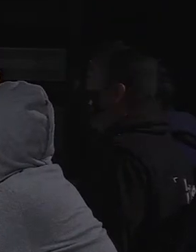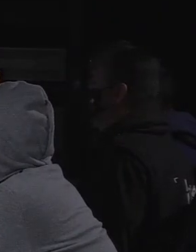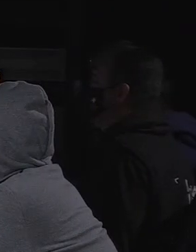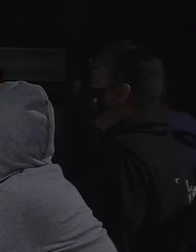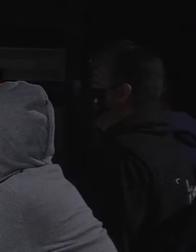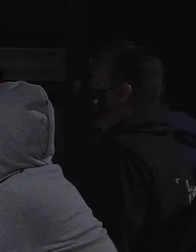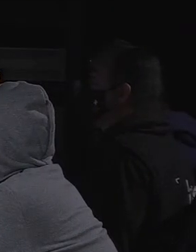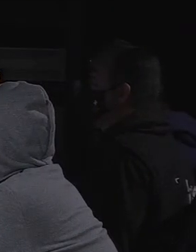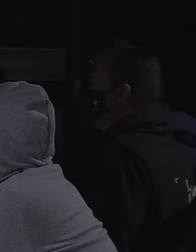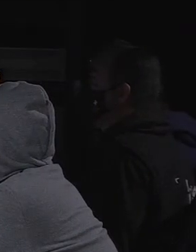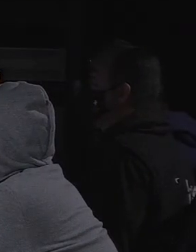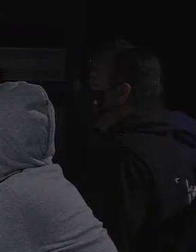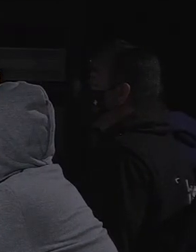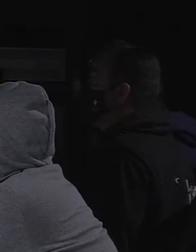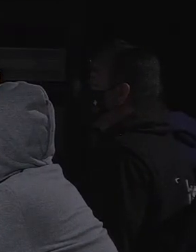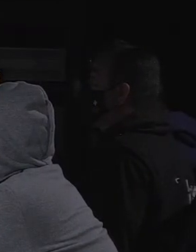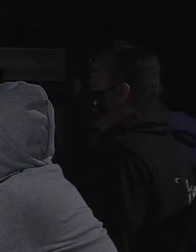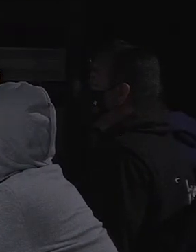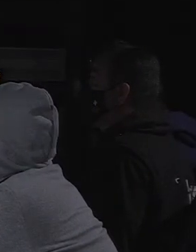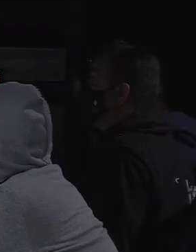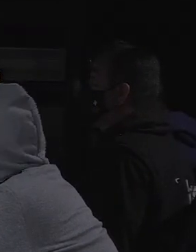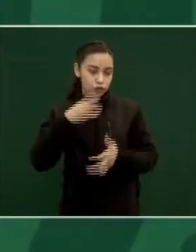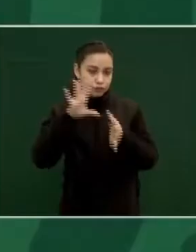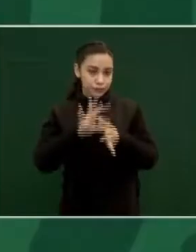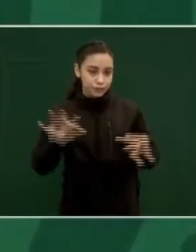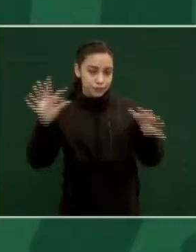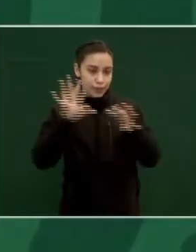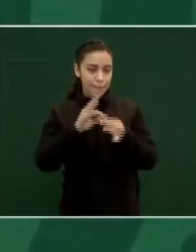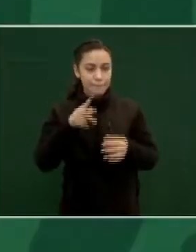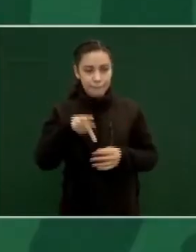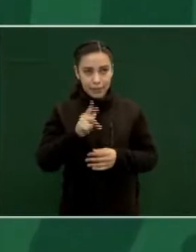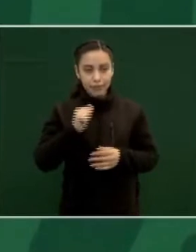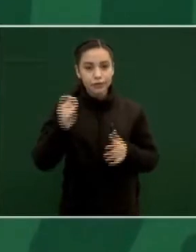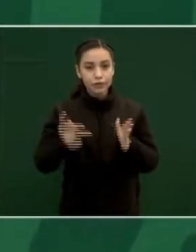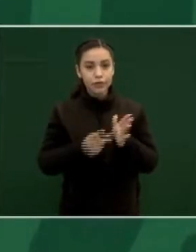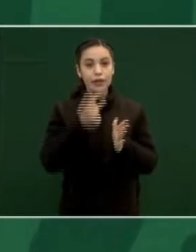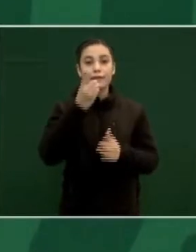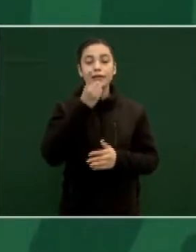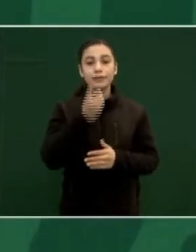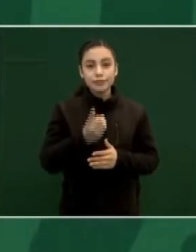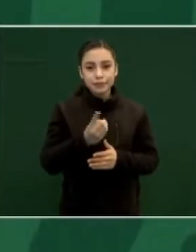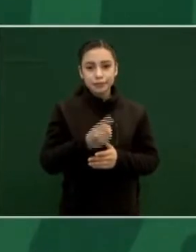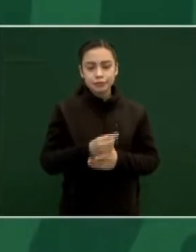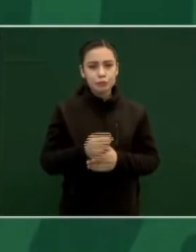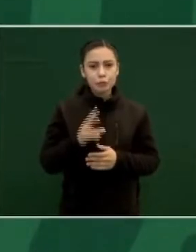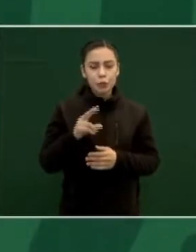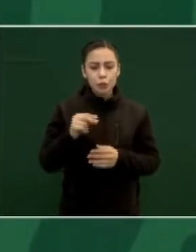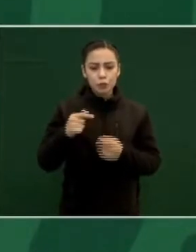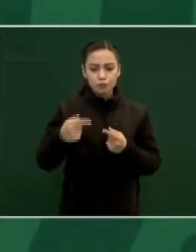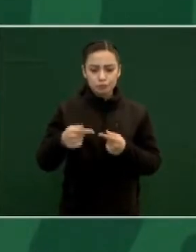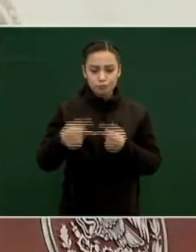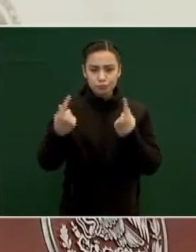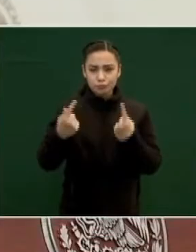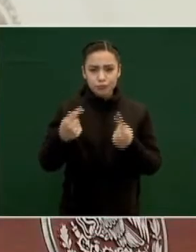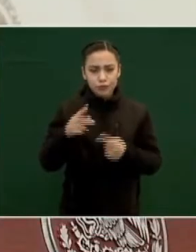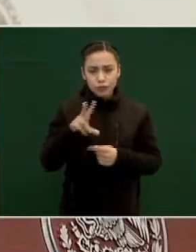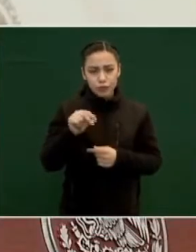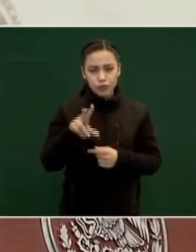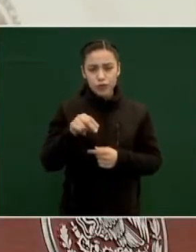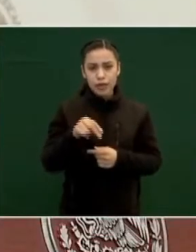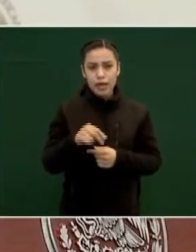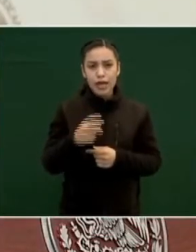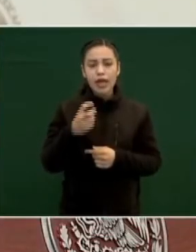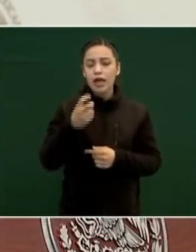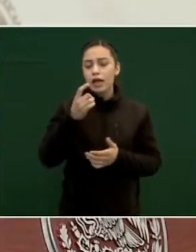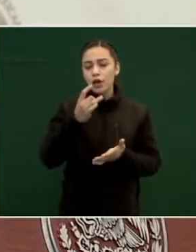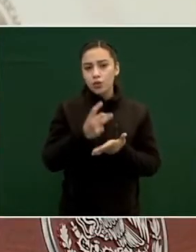Y el presidente de México, Andrés Manuel López Obrador, reiteró que su propuesta de hacer una pausa en las relaciones con España